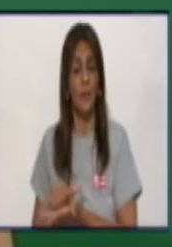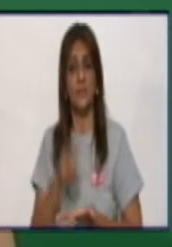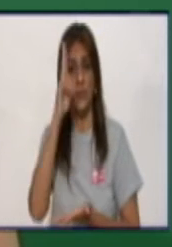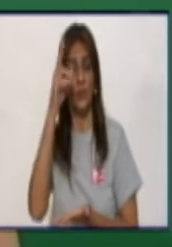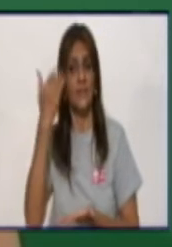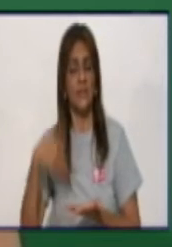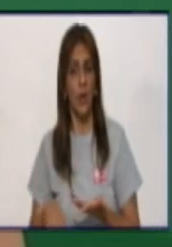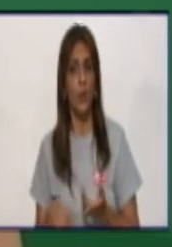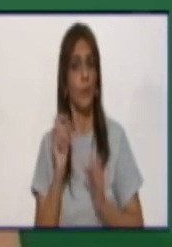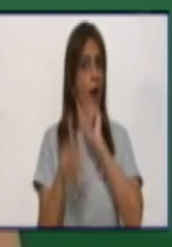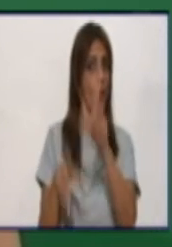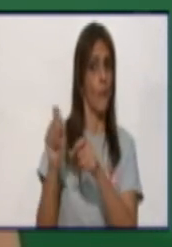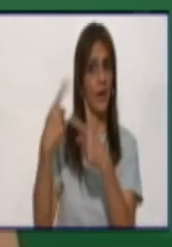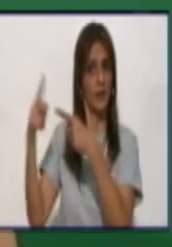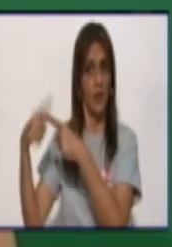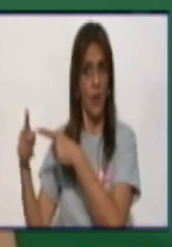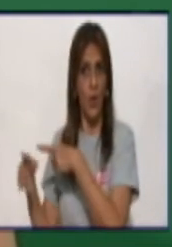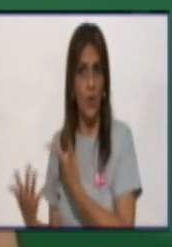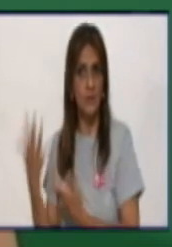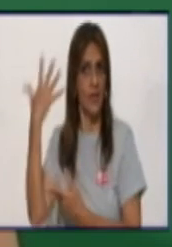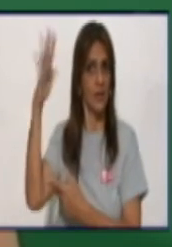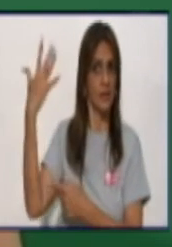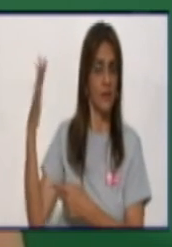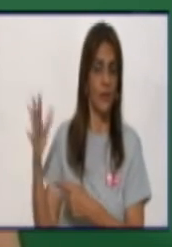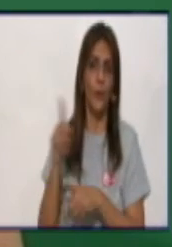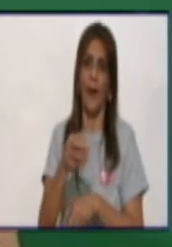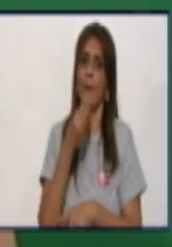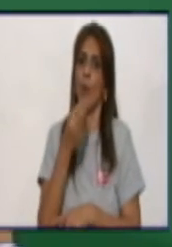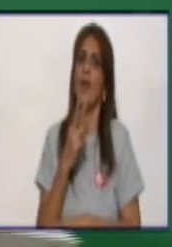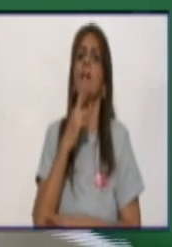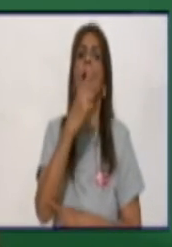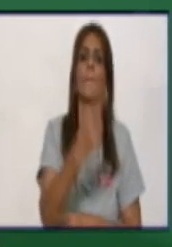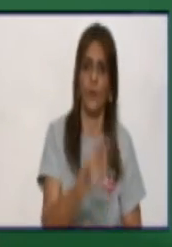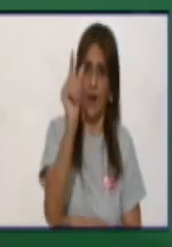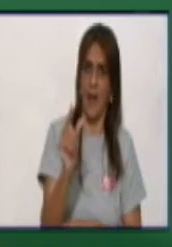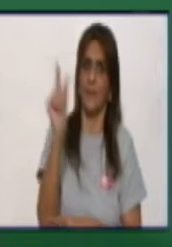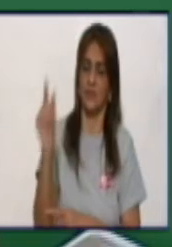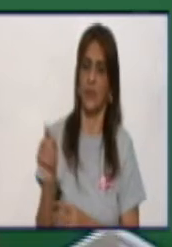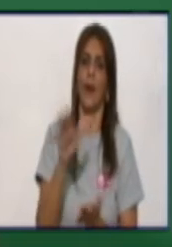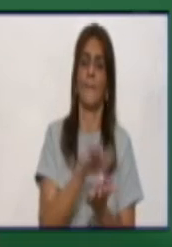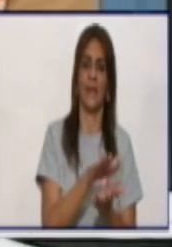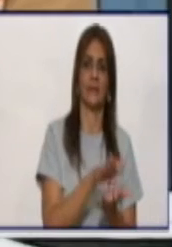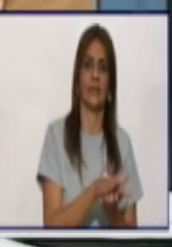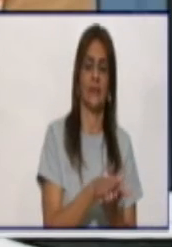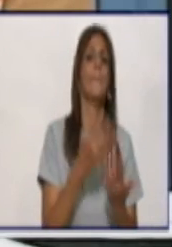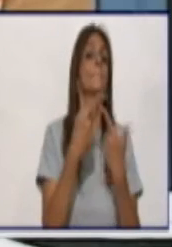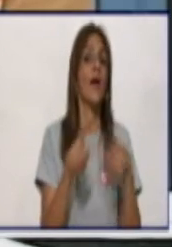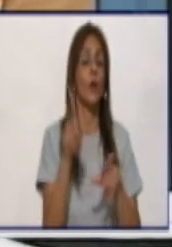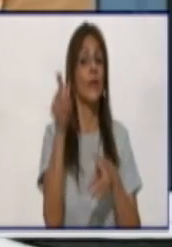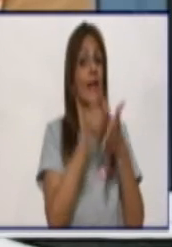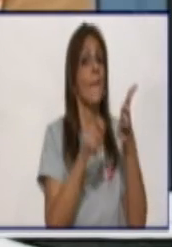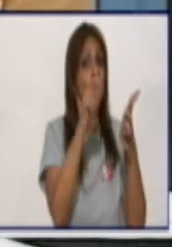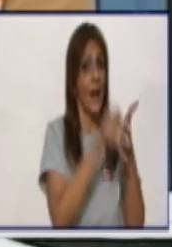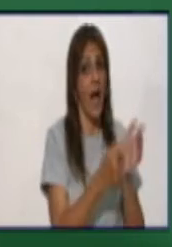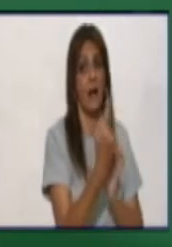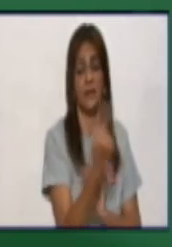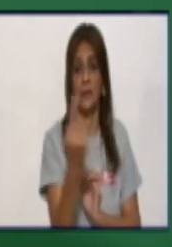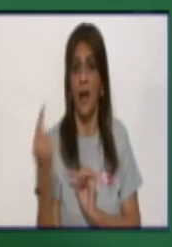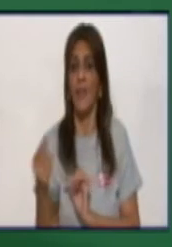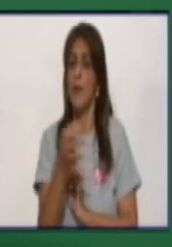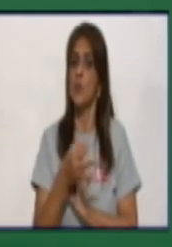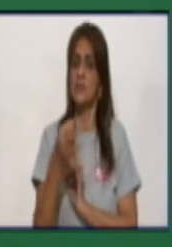necesarios para dar respuesta a esta actividad quirúrgica donde ahora sí es más gracias aquí en el plan de cada uno de los municipios y